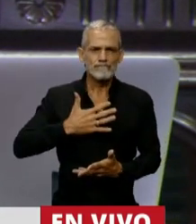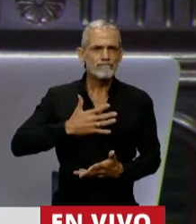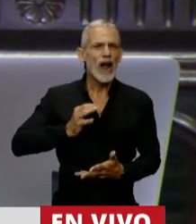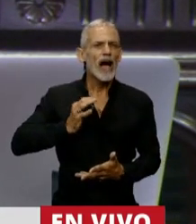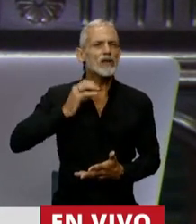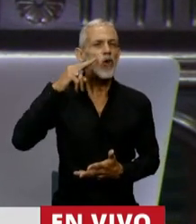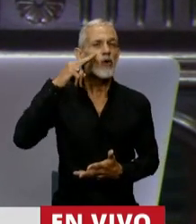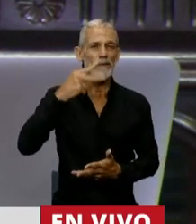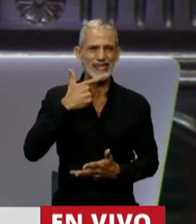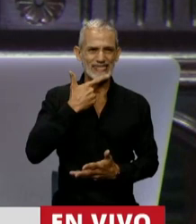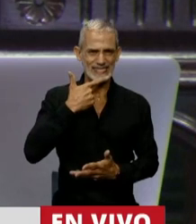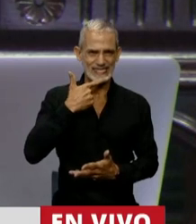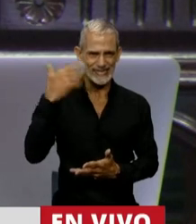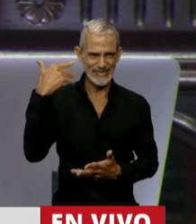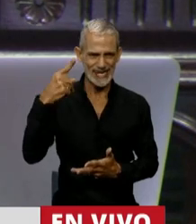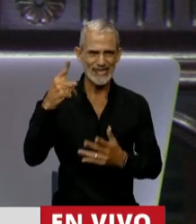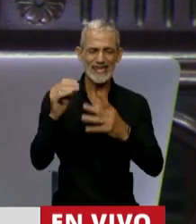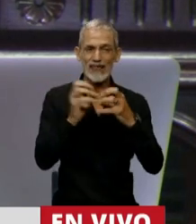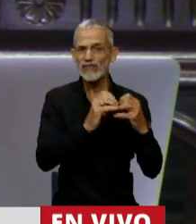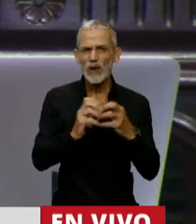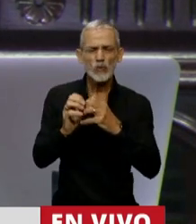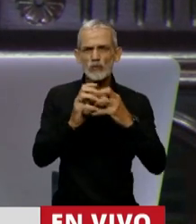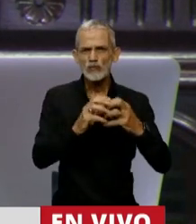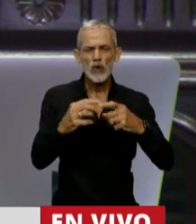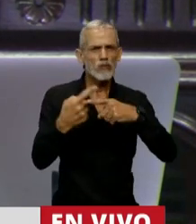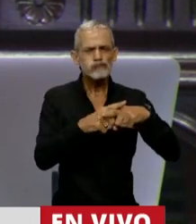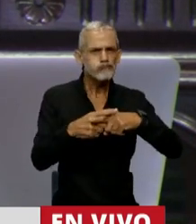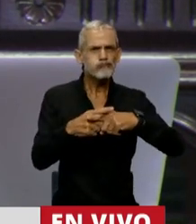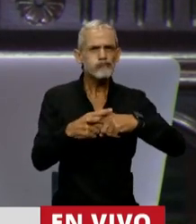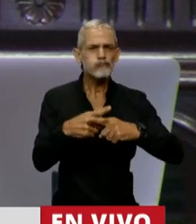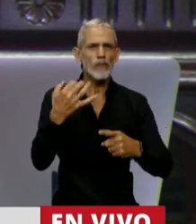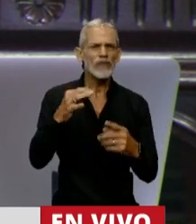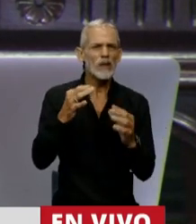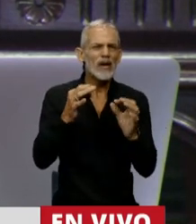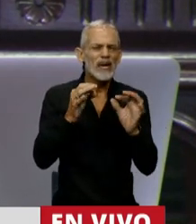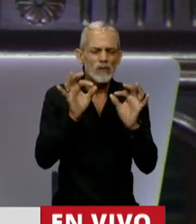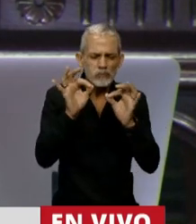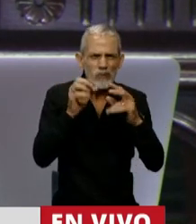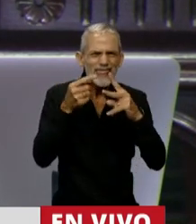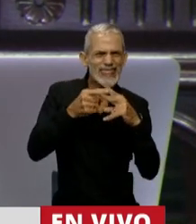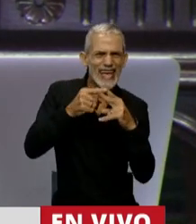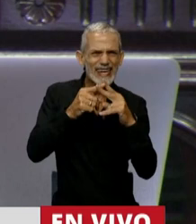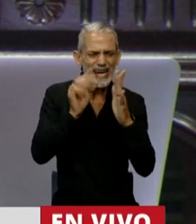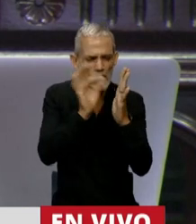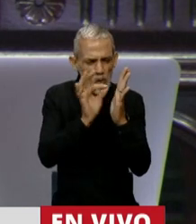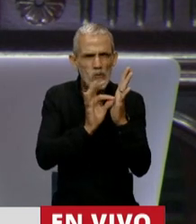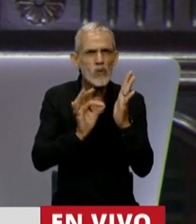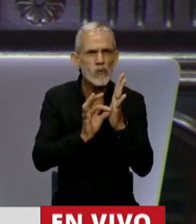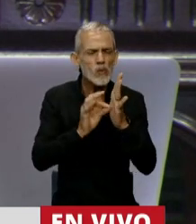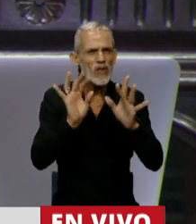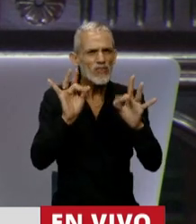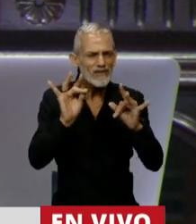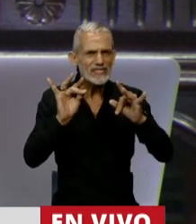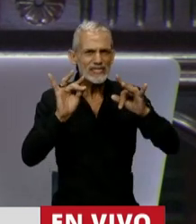año 2017, una discusión que debe ser sumamente técnica, una discusión extremadamente